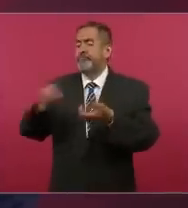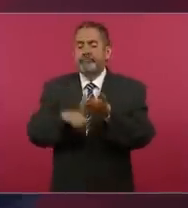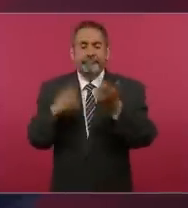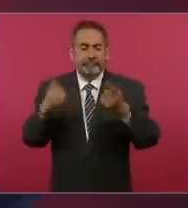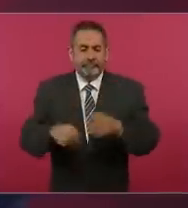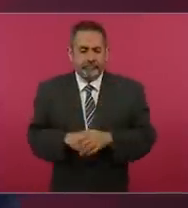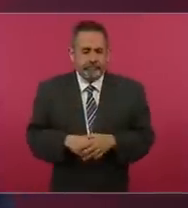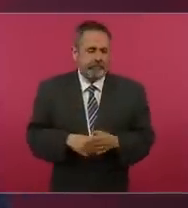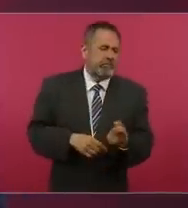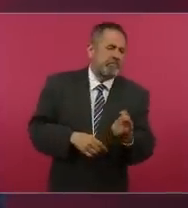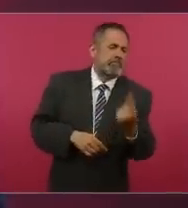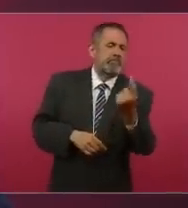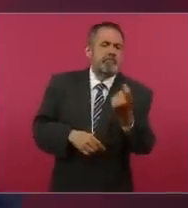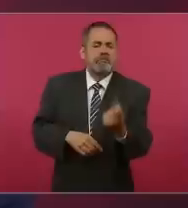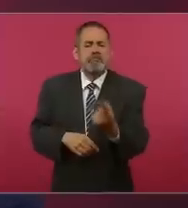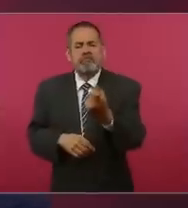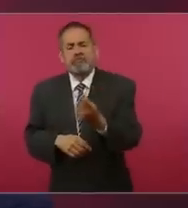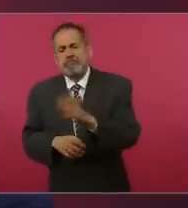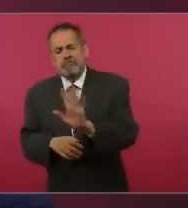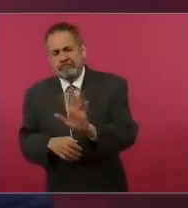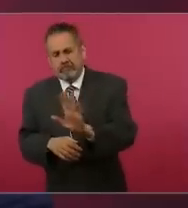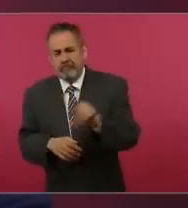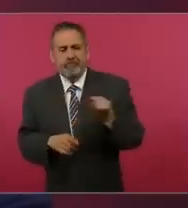con honrosas excepciones